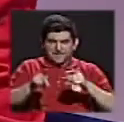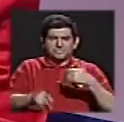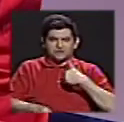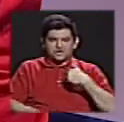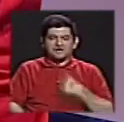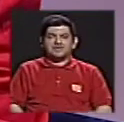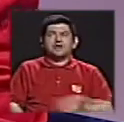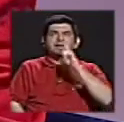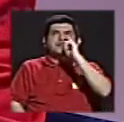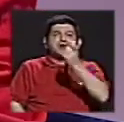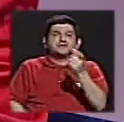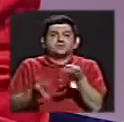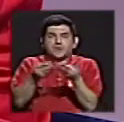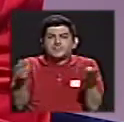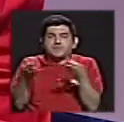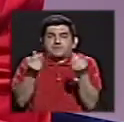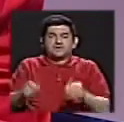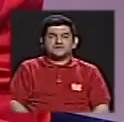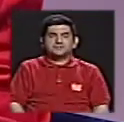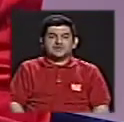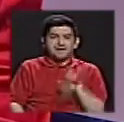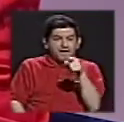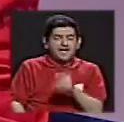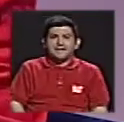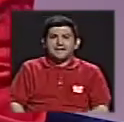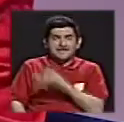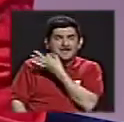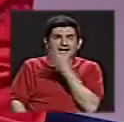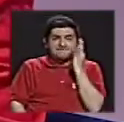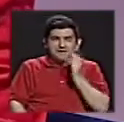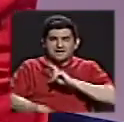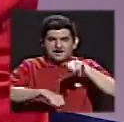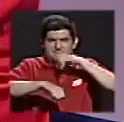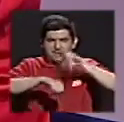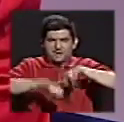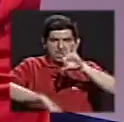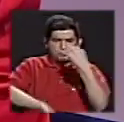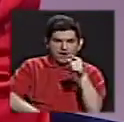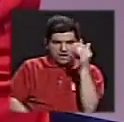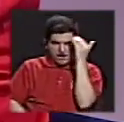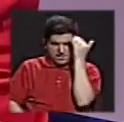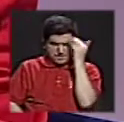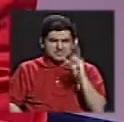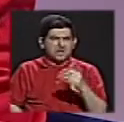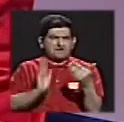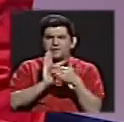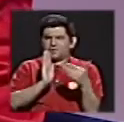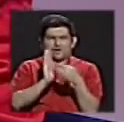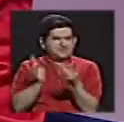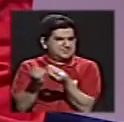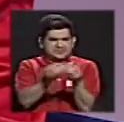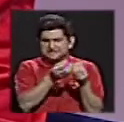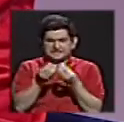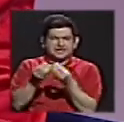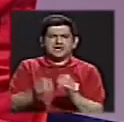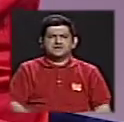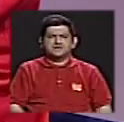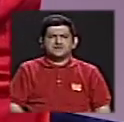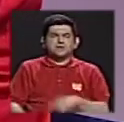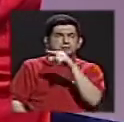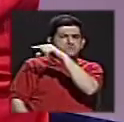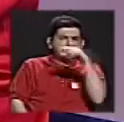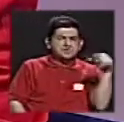tiene la dicha de que produce en su finca de forma orgánica, ¿verdad? En donde ella sabe que no está degradando sus tierras, y en donde